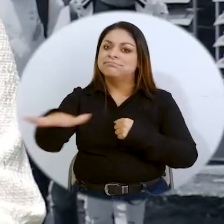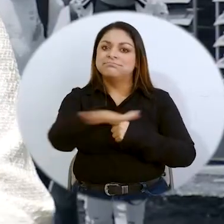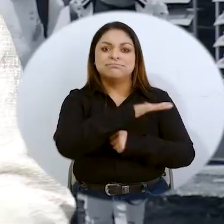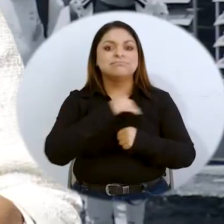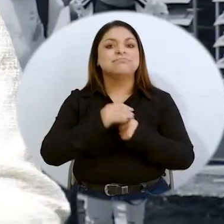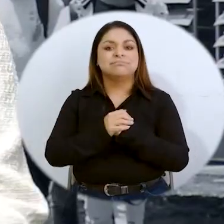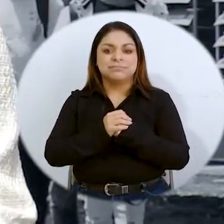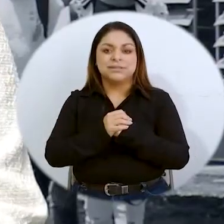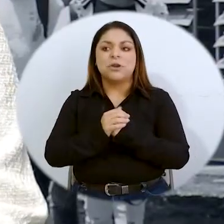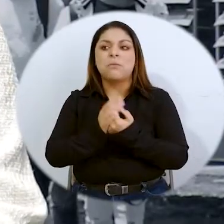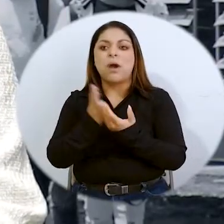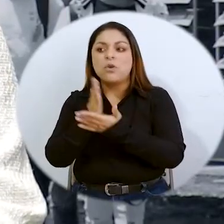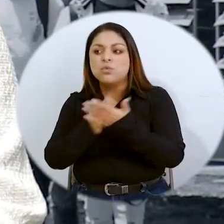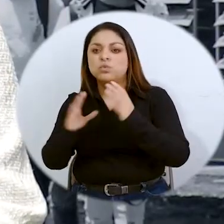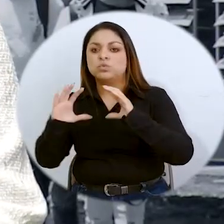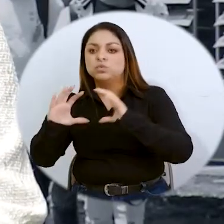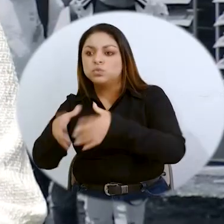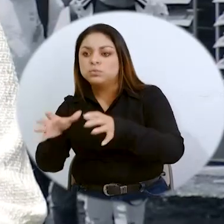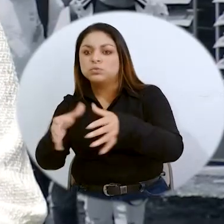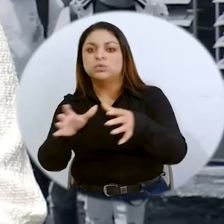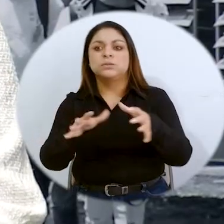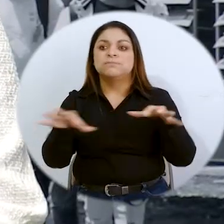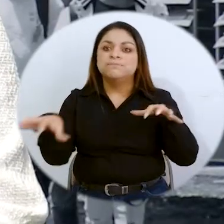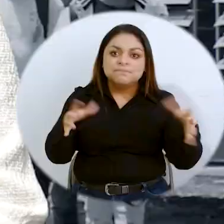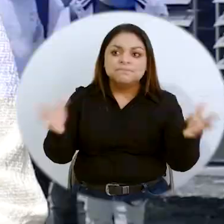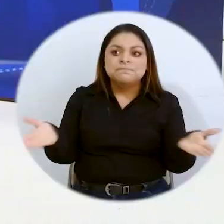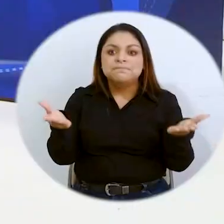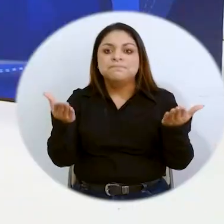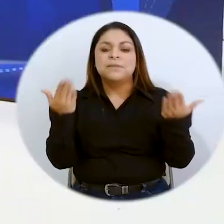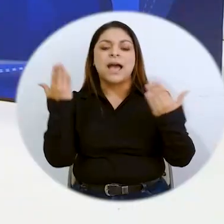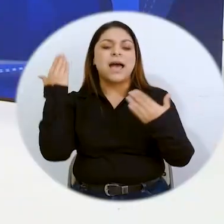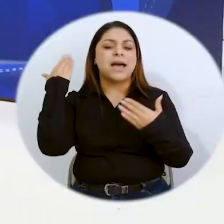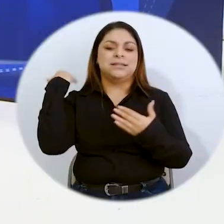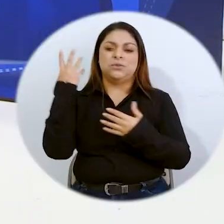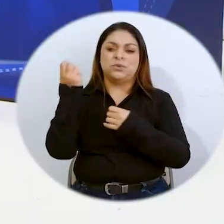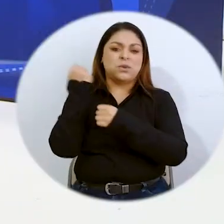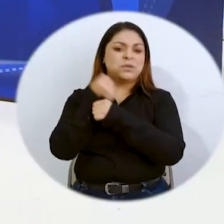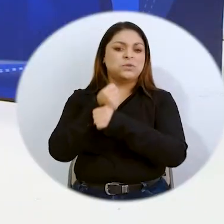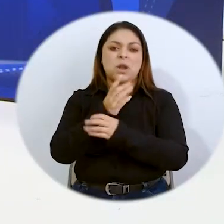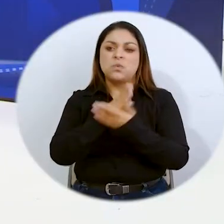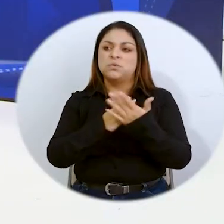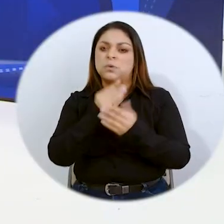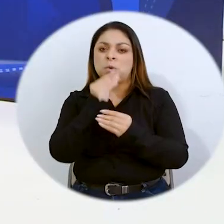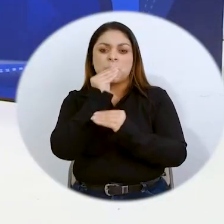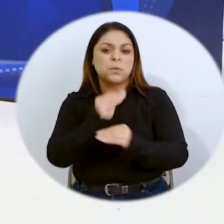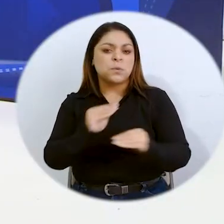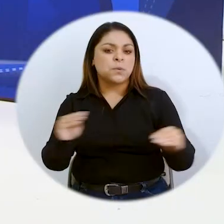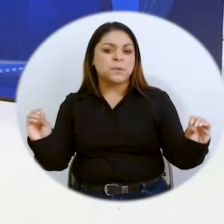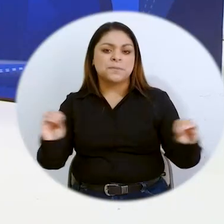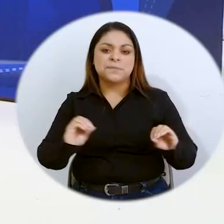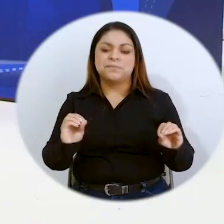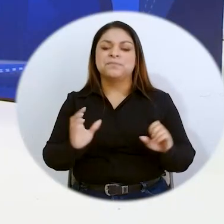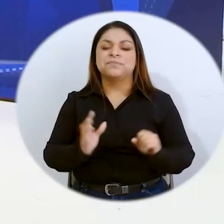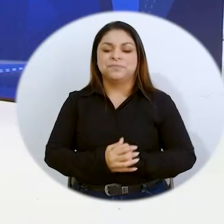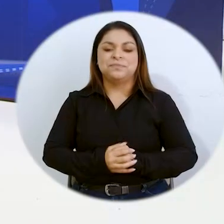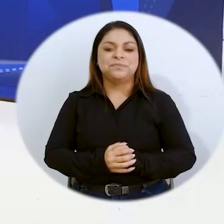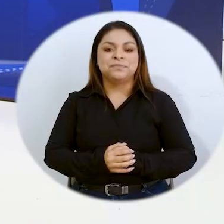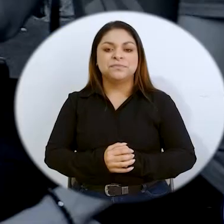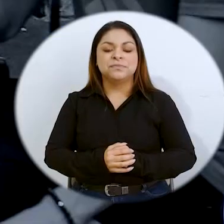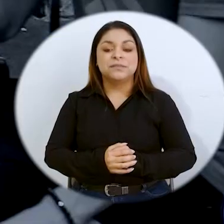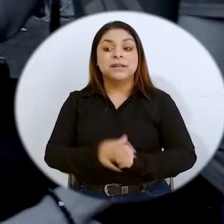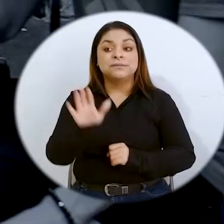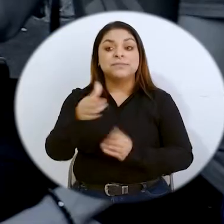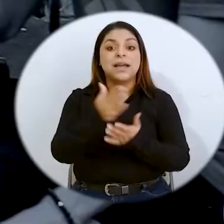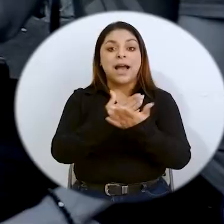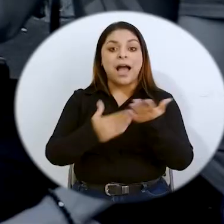ciertos grupos que en las últimas elecciones estaban muy pasivos. Sí, algo que destacaron mucho del